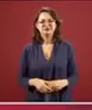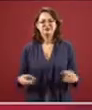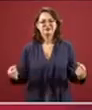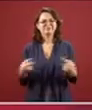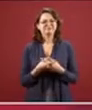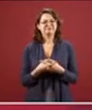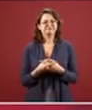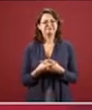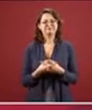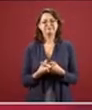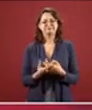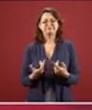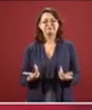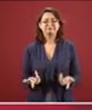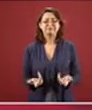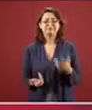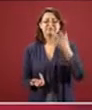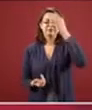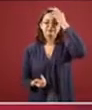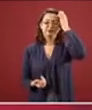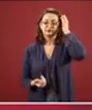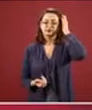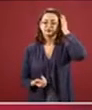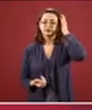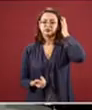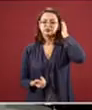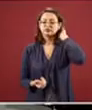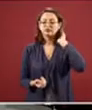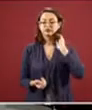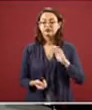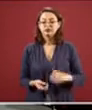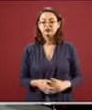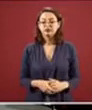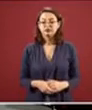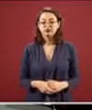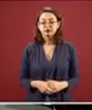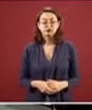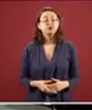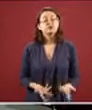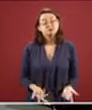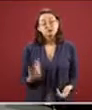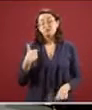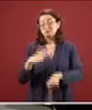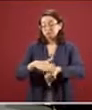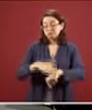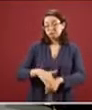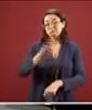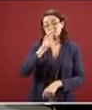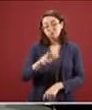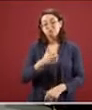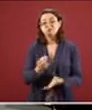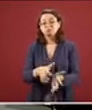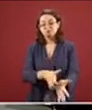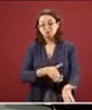Entonces, ¿Serían reestructurar sus deudas? ¿Sería la austeridad? Austeridad. Usted está diciendo que hay